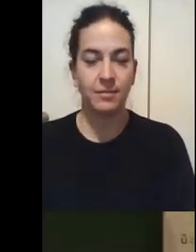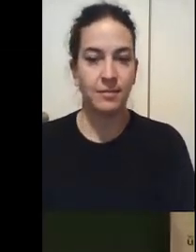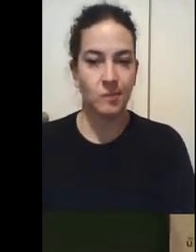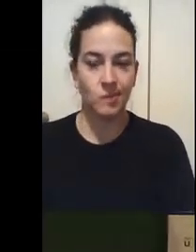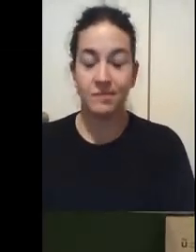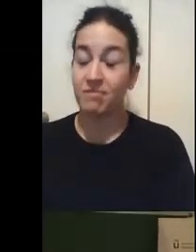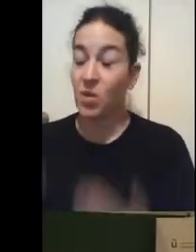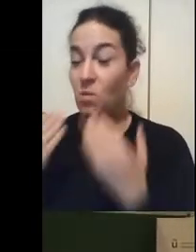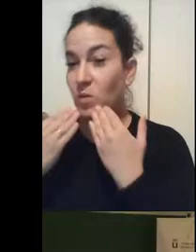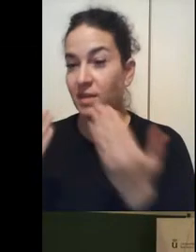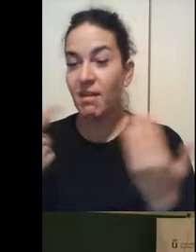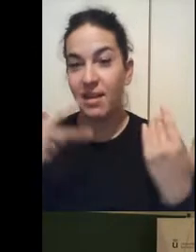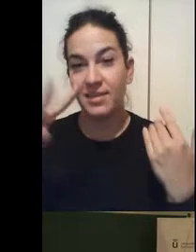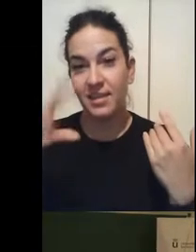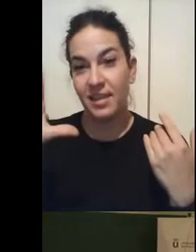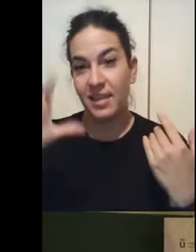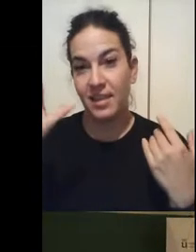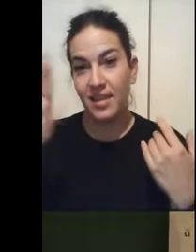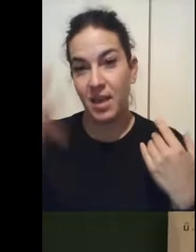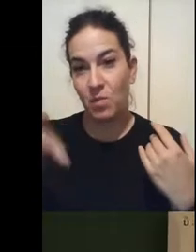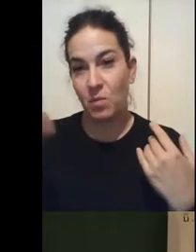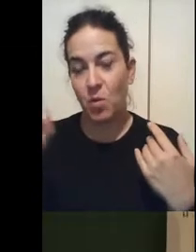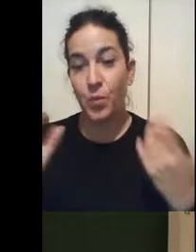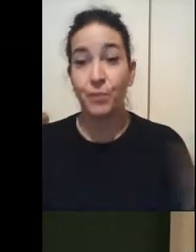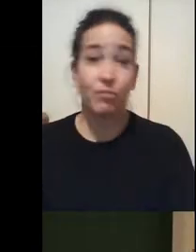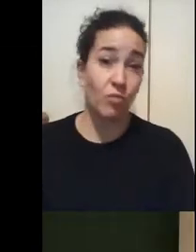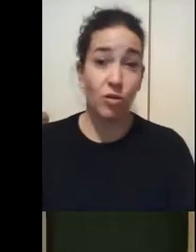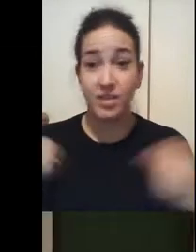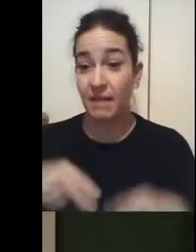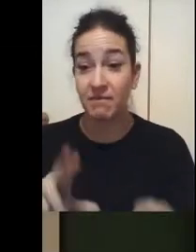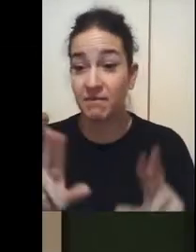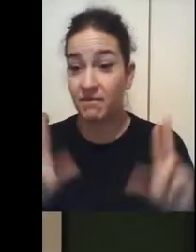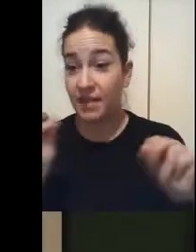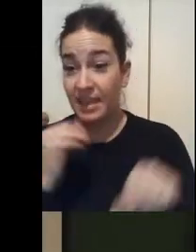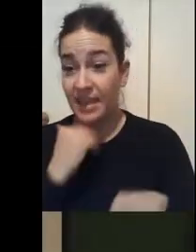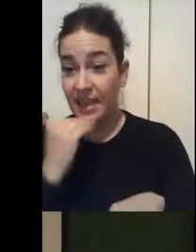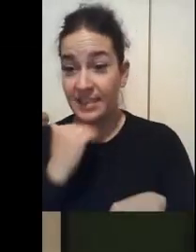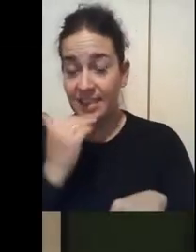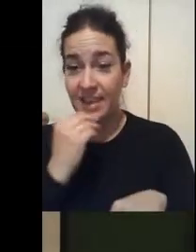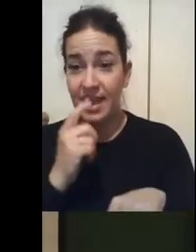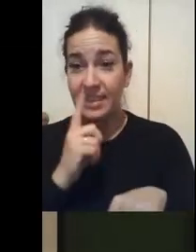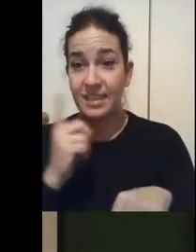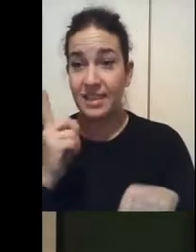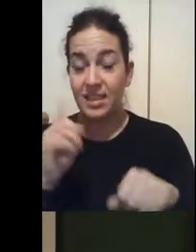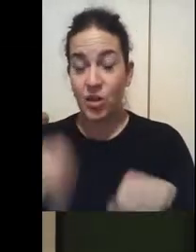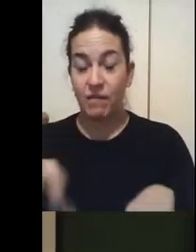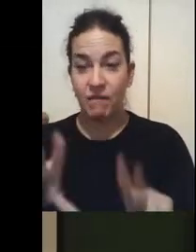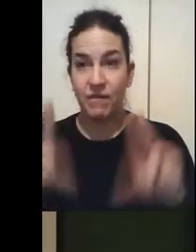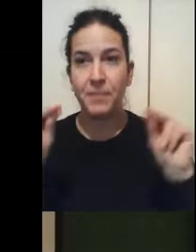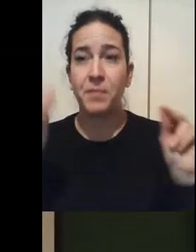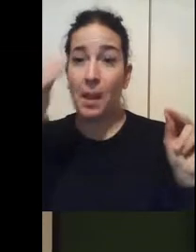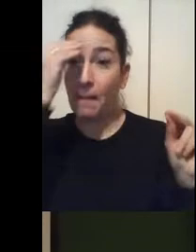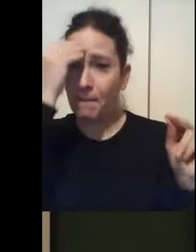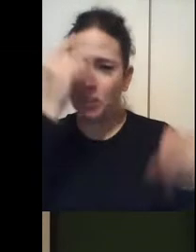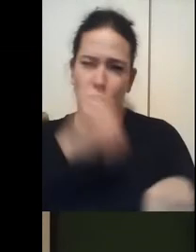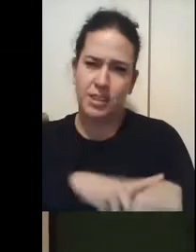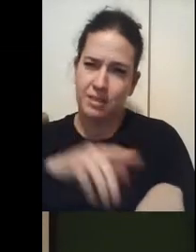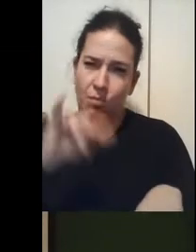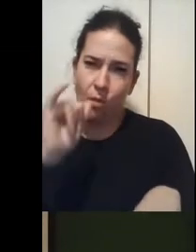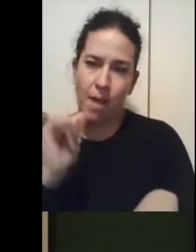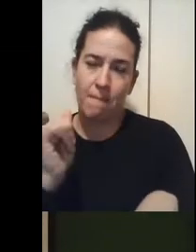Muchísimas gracias, Guillermo. Bueno, ya hemos llegado casi al final de la sesión, pero supongo que nos dará tiempo para